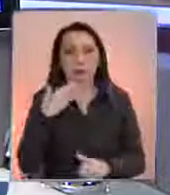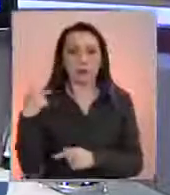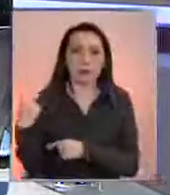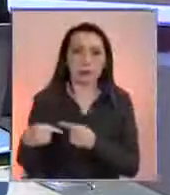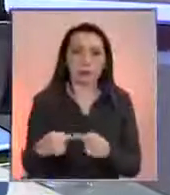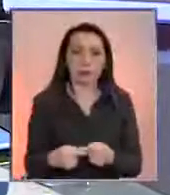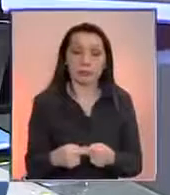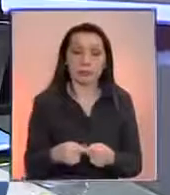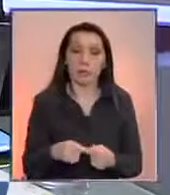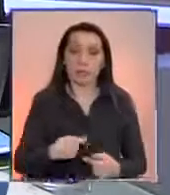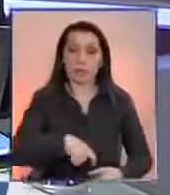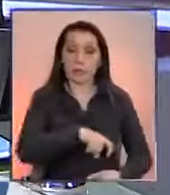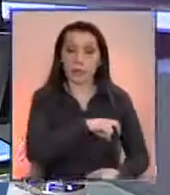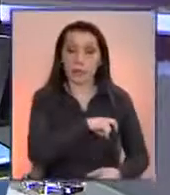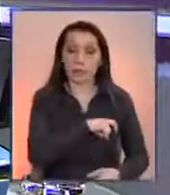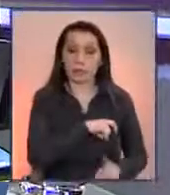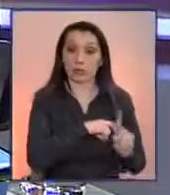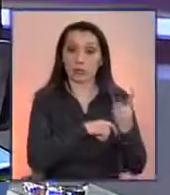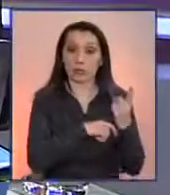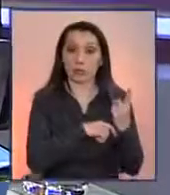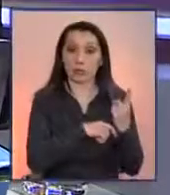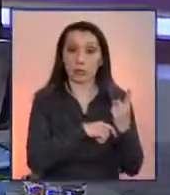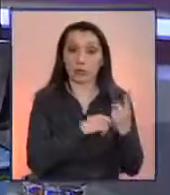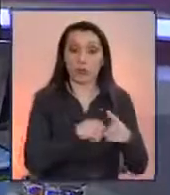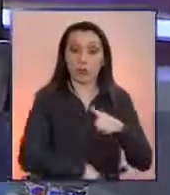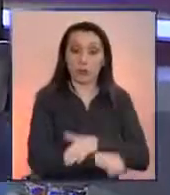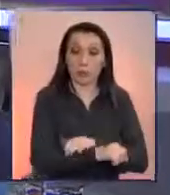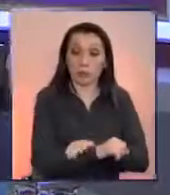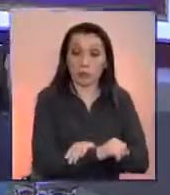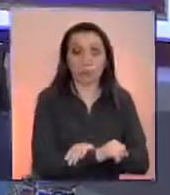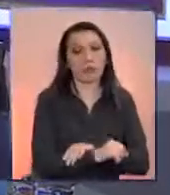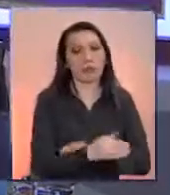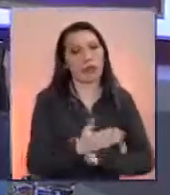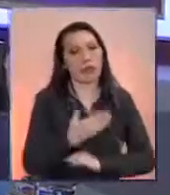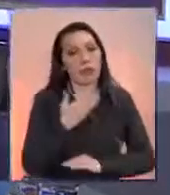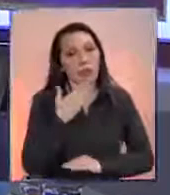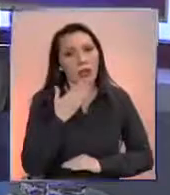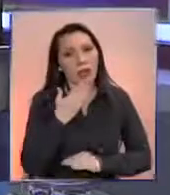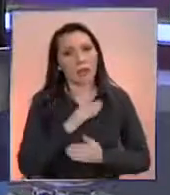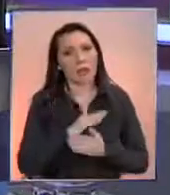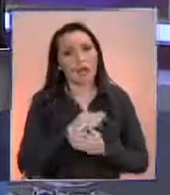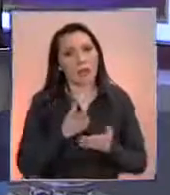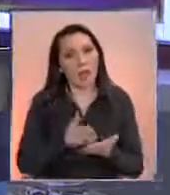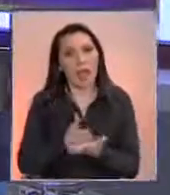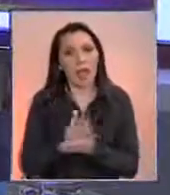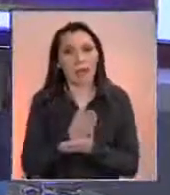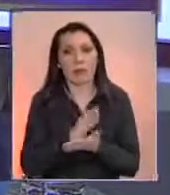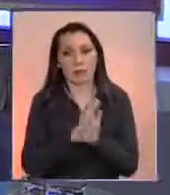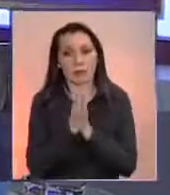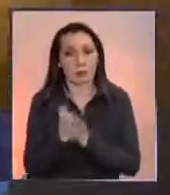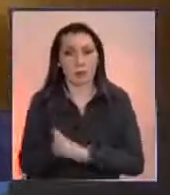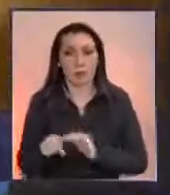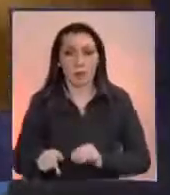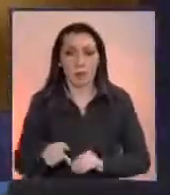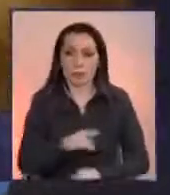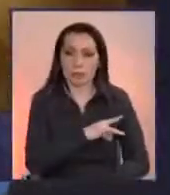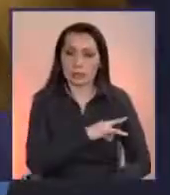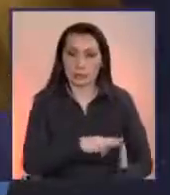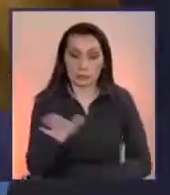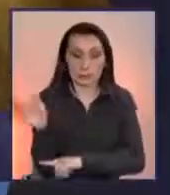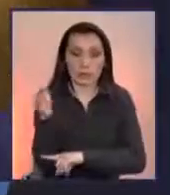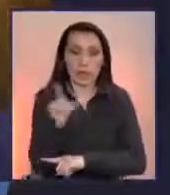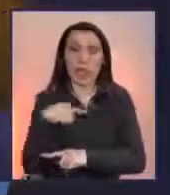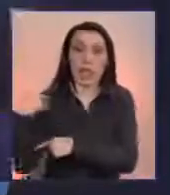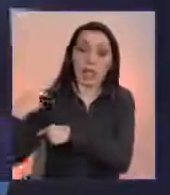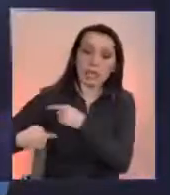Si hablamos de los españoles, no solamente presencia en el fútbol, sino que prácticamente desde el origen de nuestra patria, obviamente. Exactamente, la historia